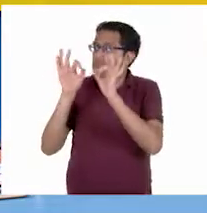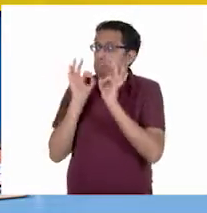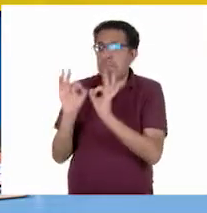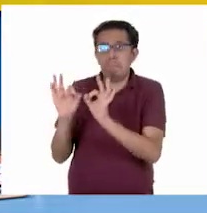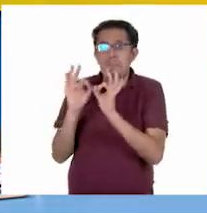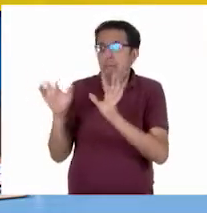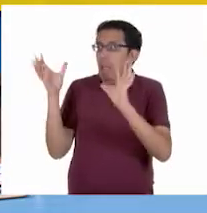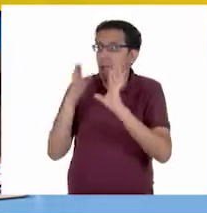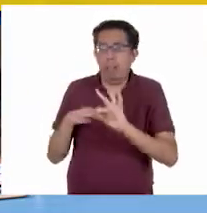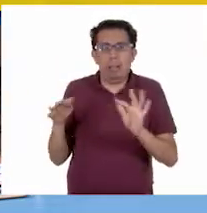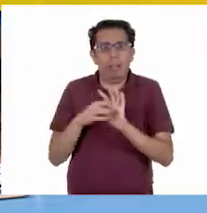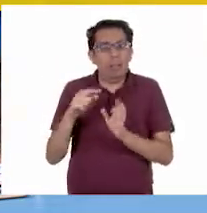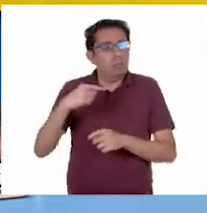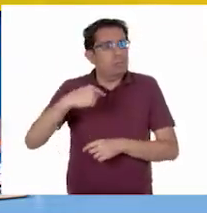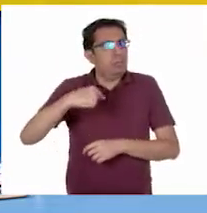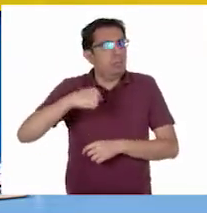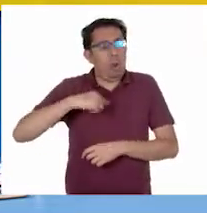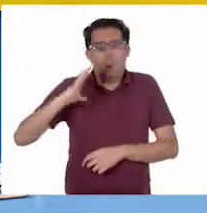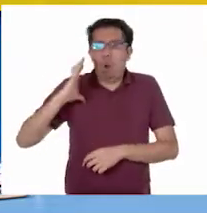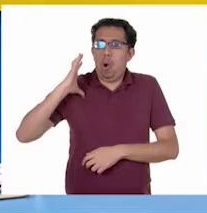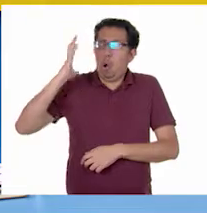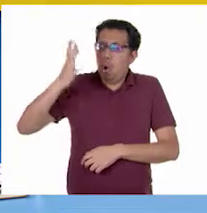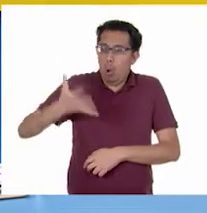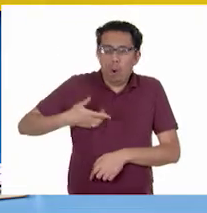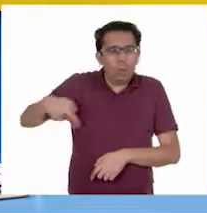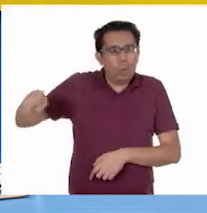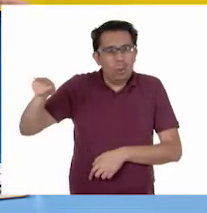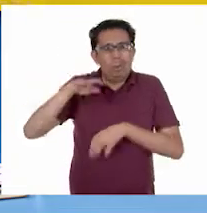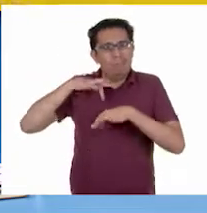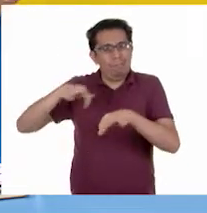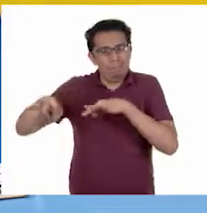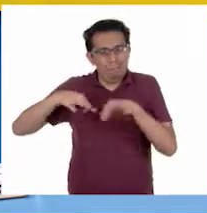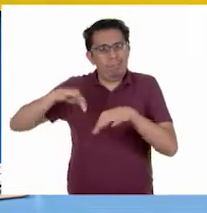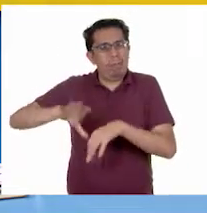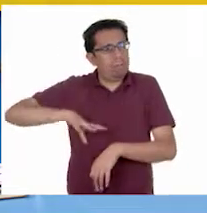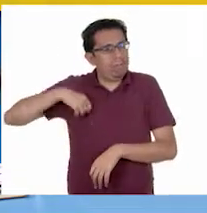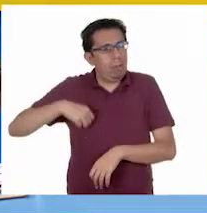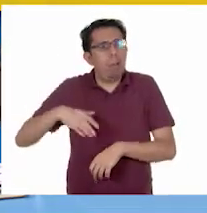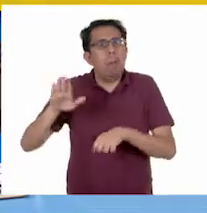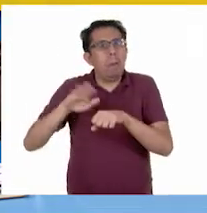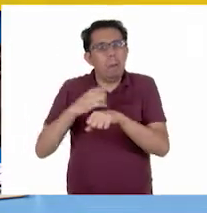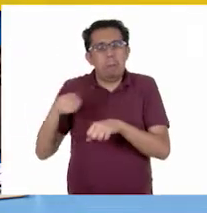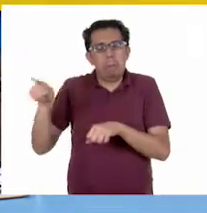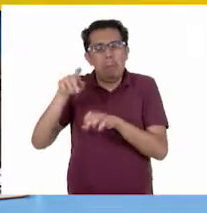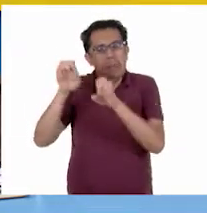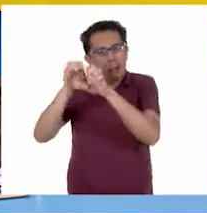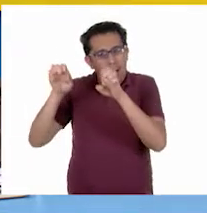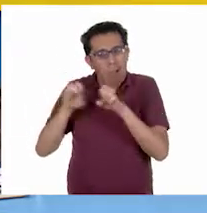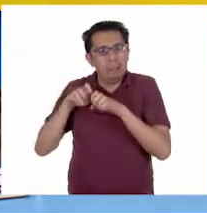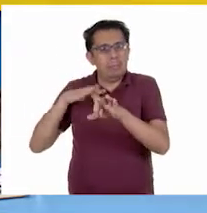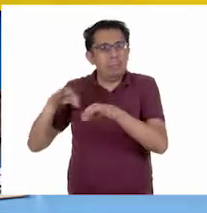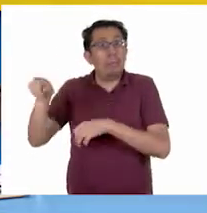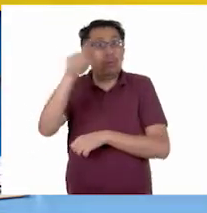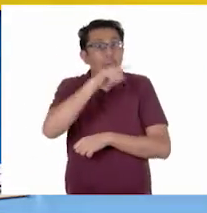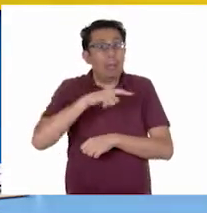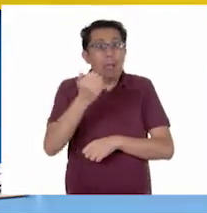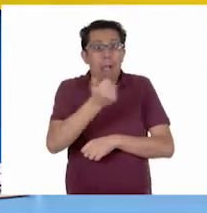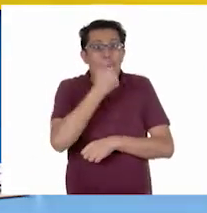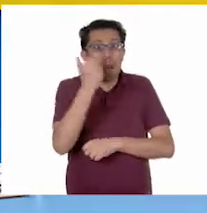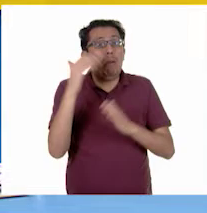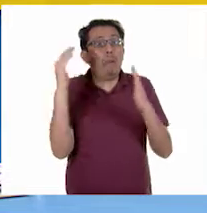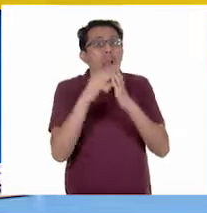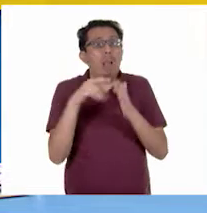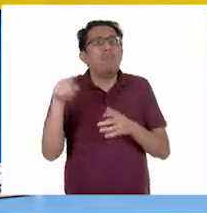¡Excelente! En verdad me siento muy satisfecho con su trabajo, sobre todo porque es un trabajo en equipo. Ahora, estudiantes en casa,